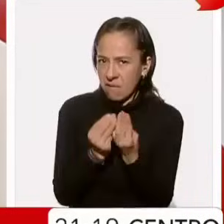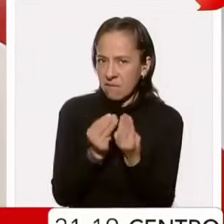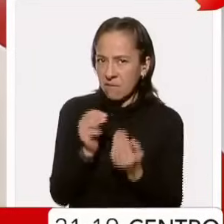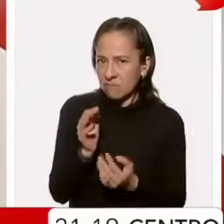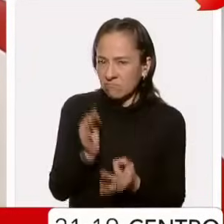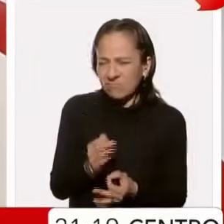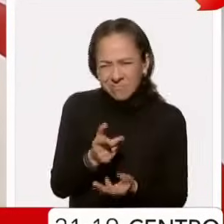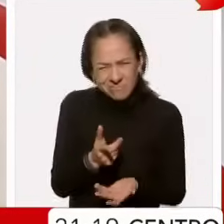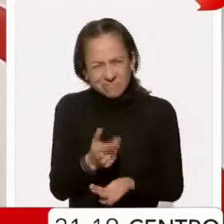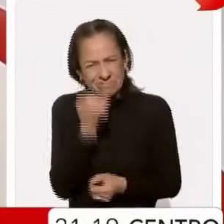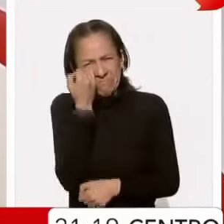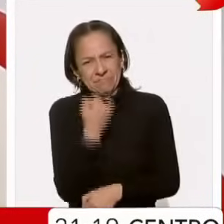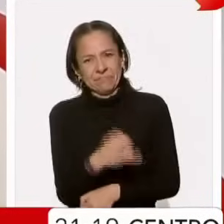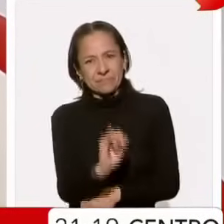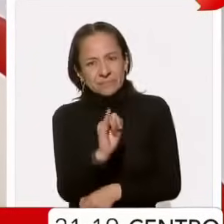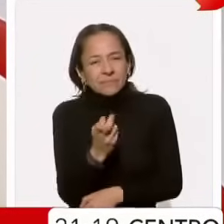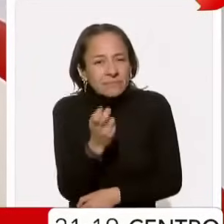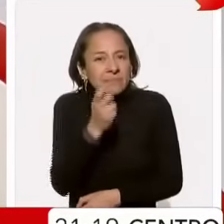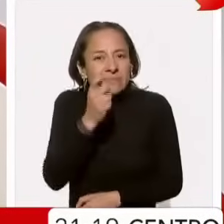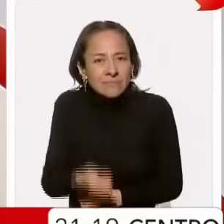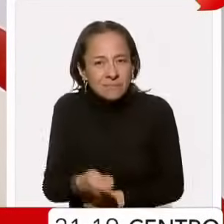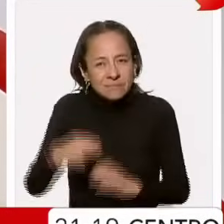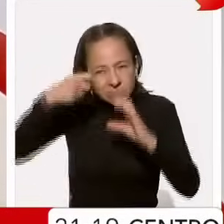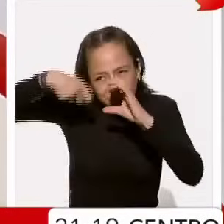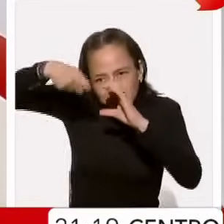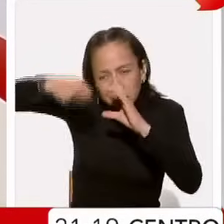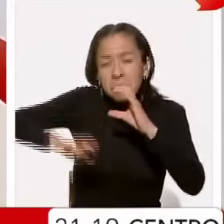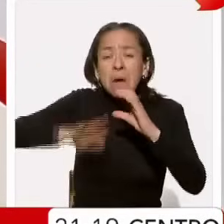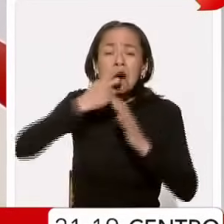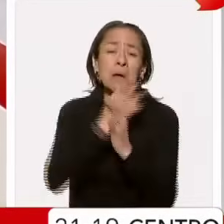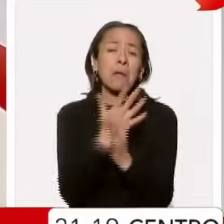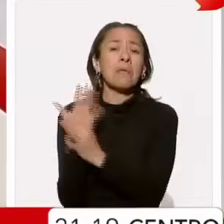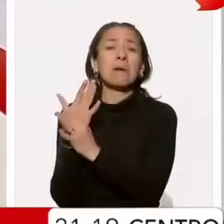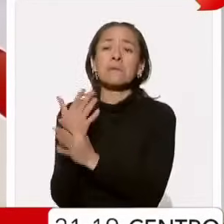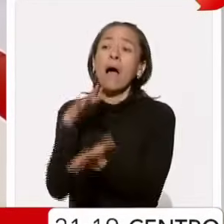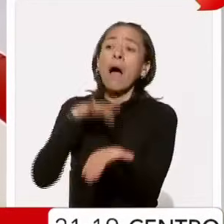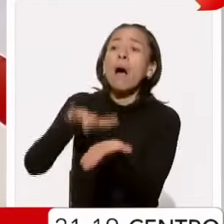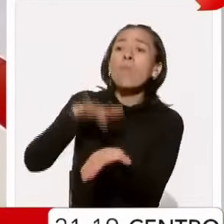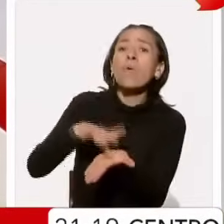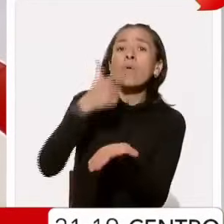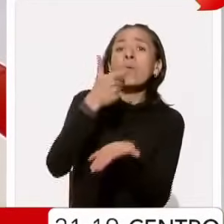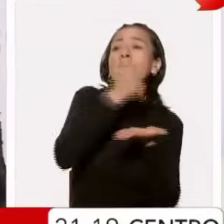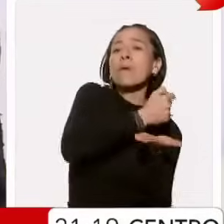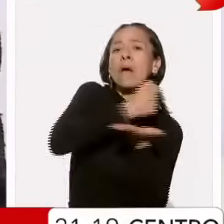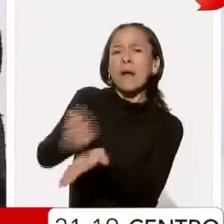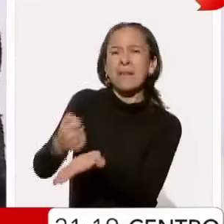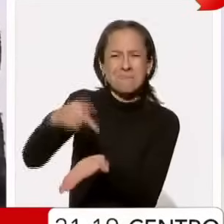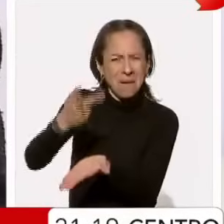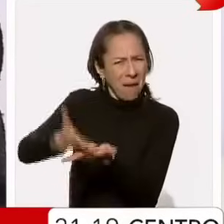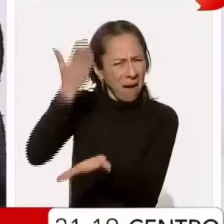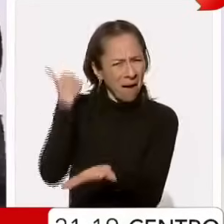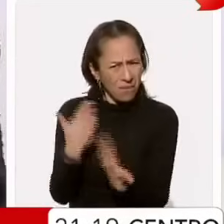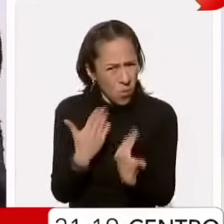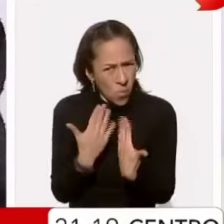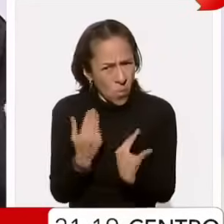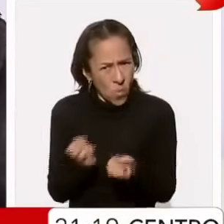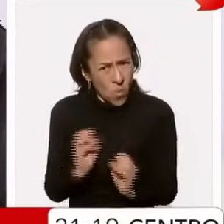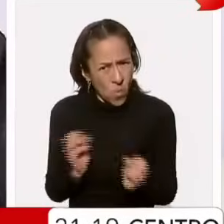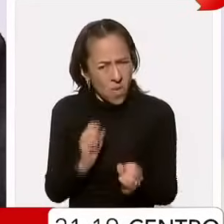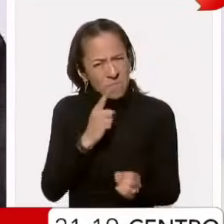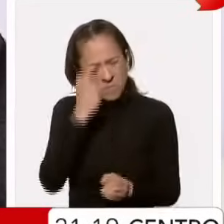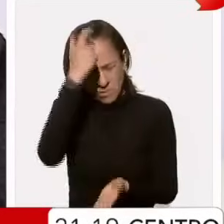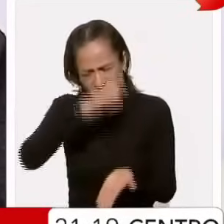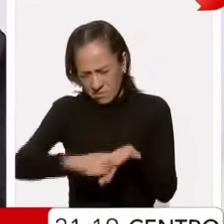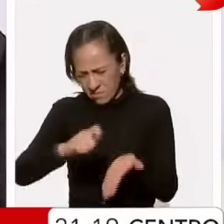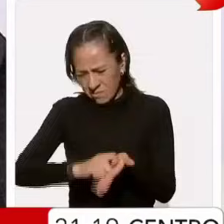reportaje hecho sobre un supuesto financiamiento que no existió y que el propio autor, Golden, creo que